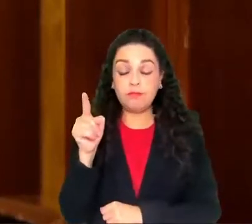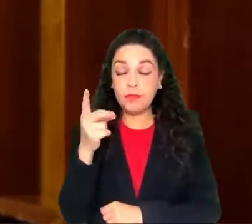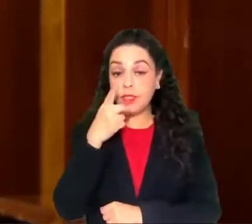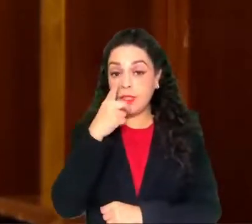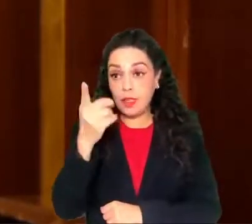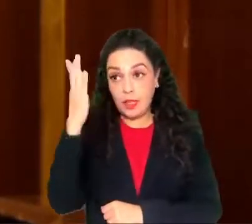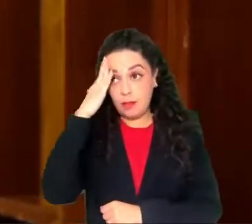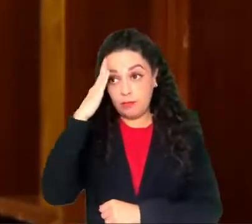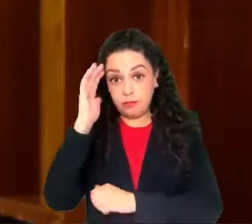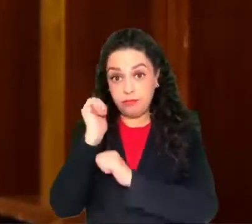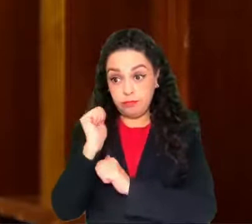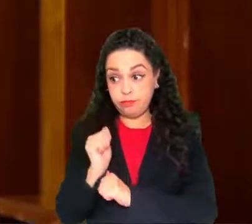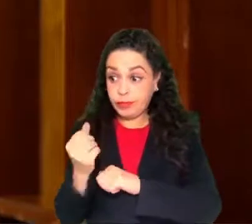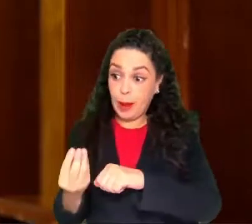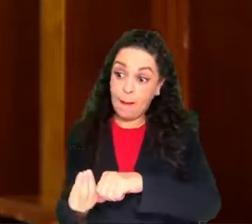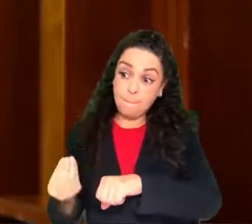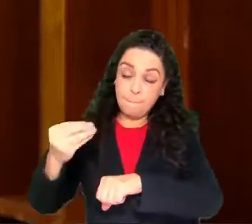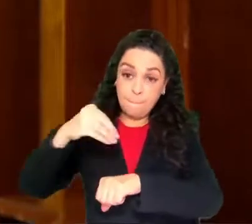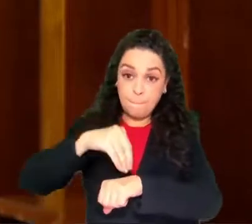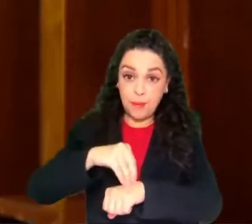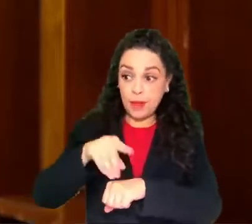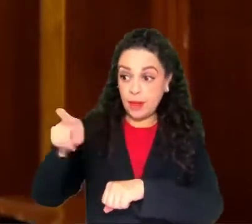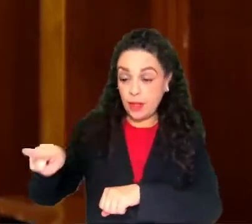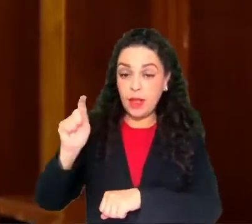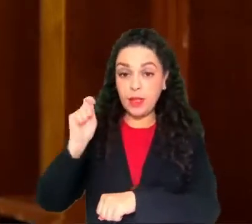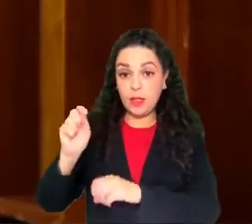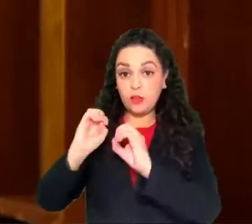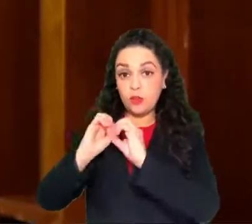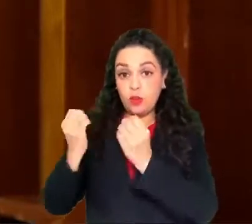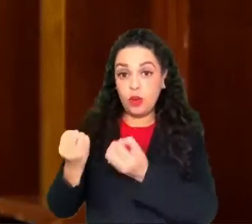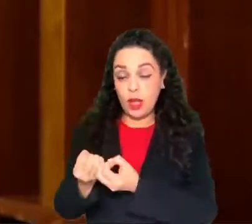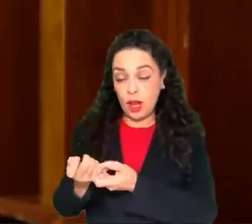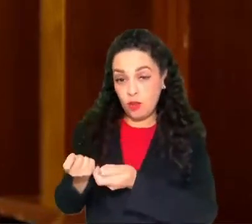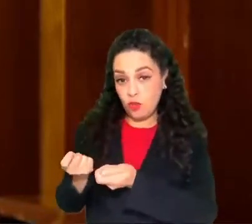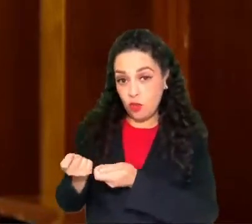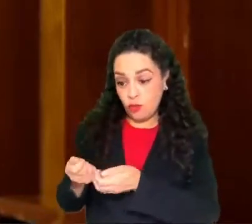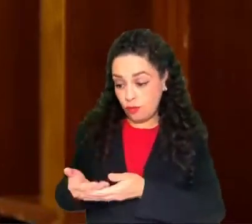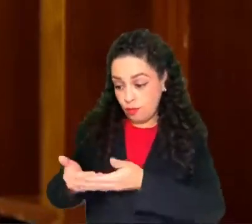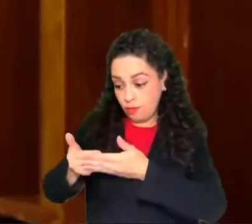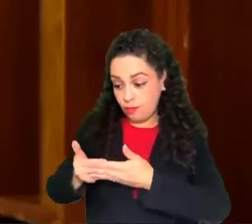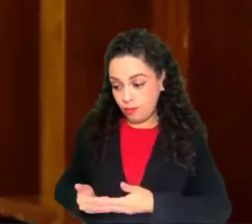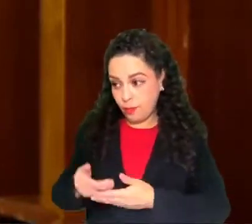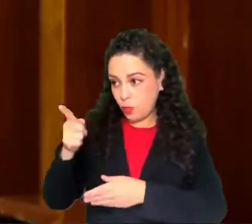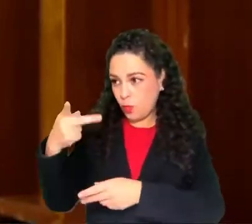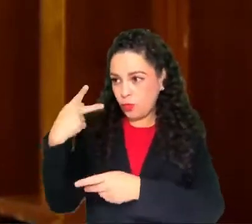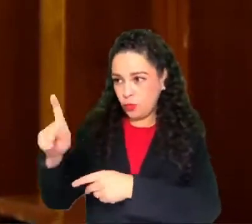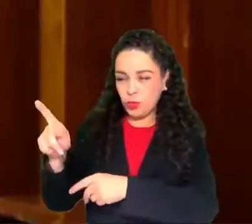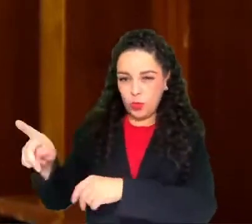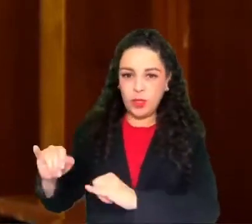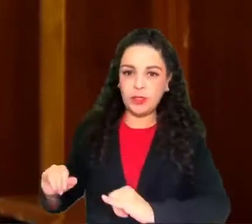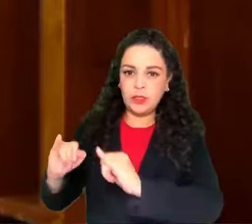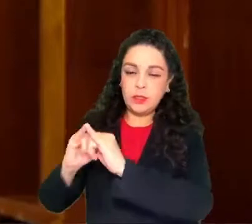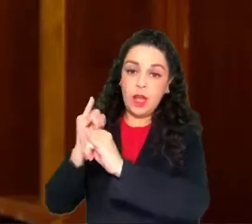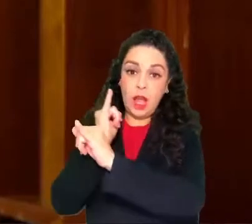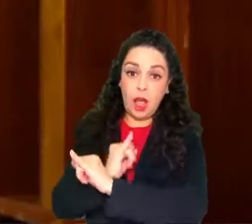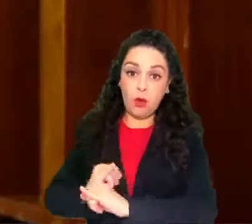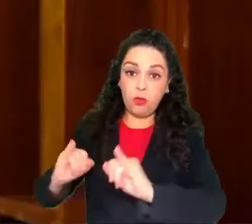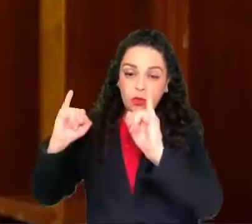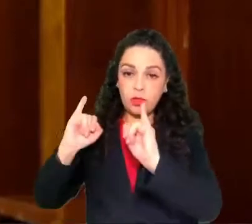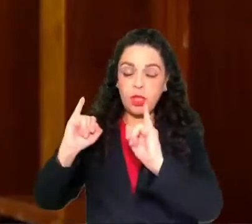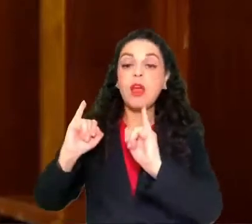internos de control de los organismos constitucionalmente autónomos serán designados por las dos terceras partes de los miembros